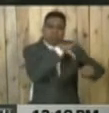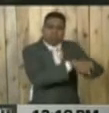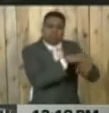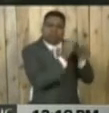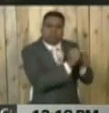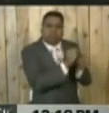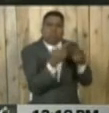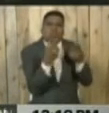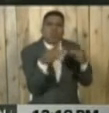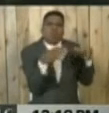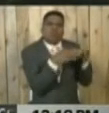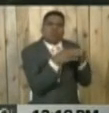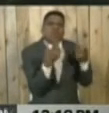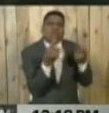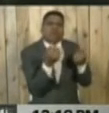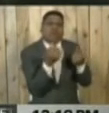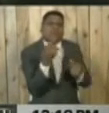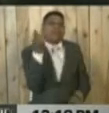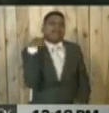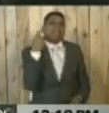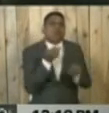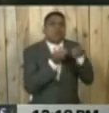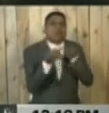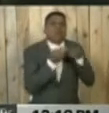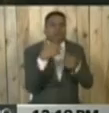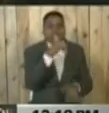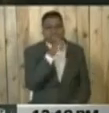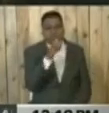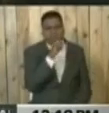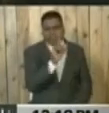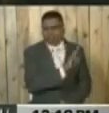económicos, a volver a los antiguos monopolios de la información y la comunicación.